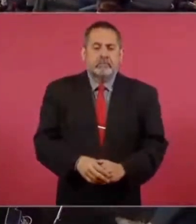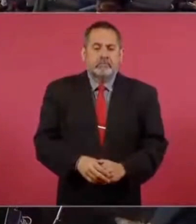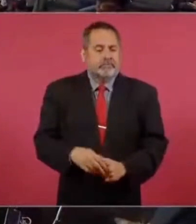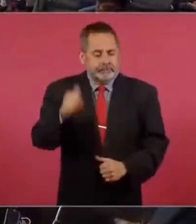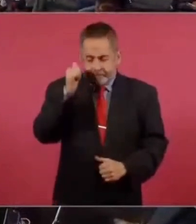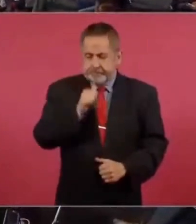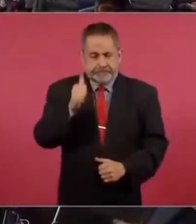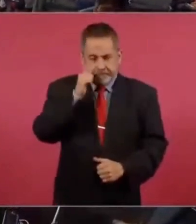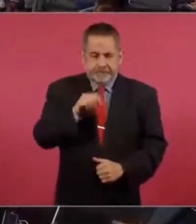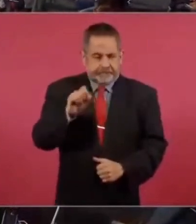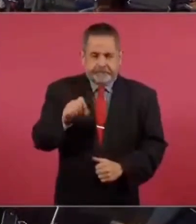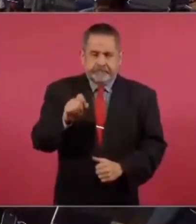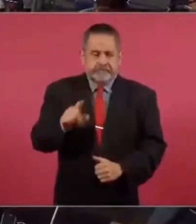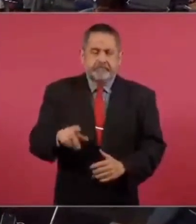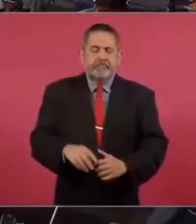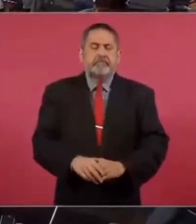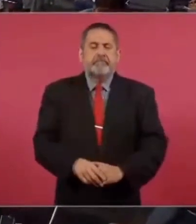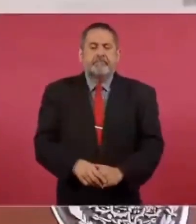siempre.